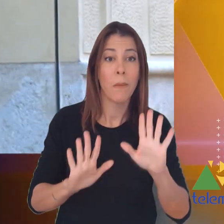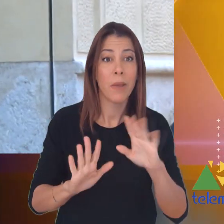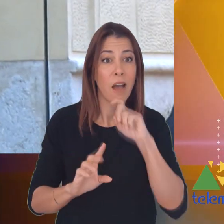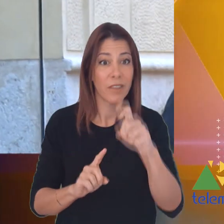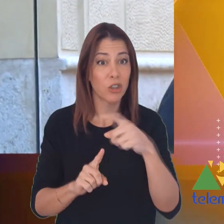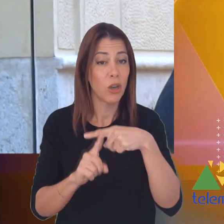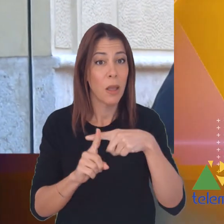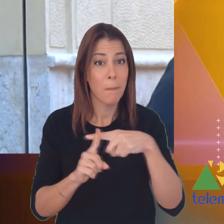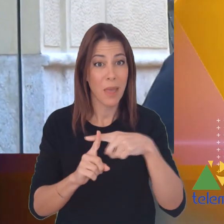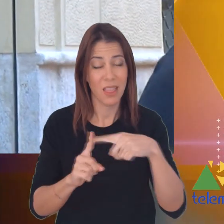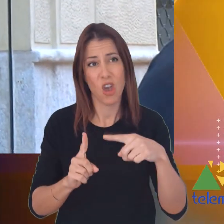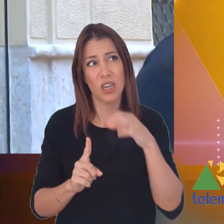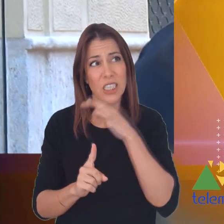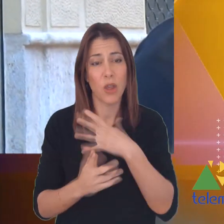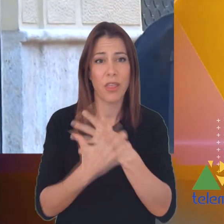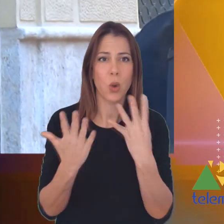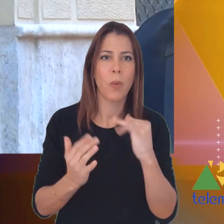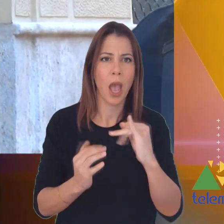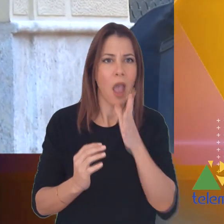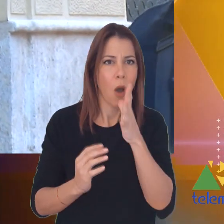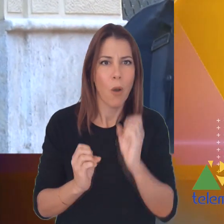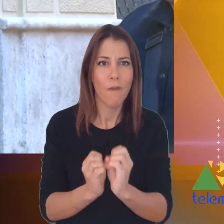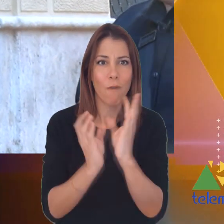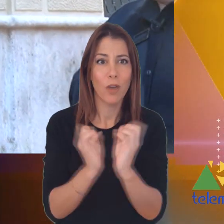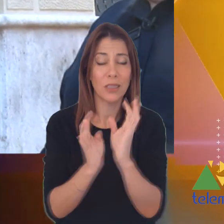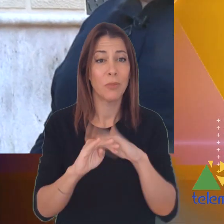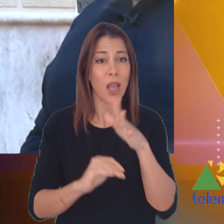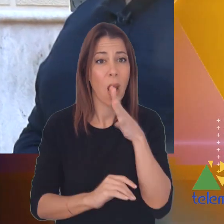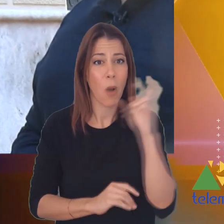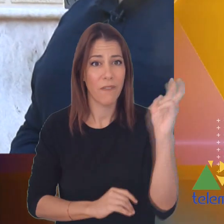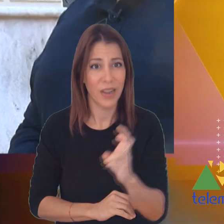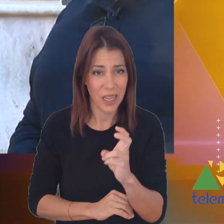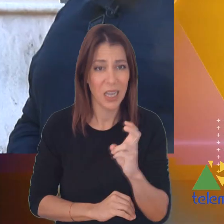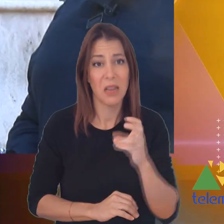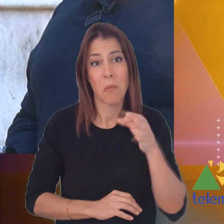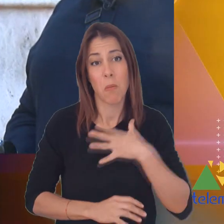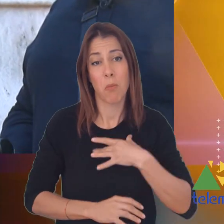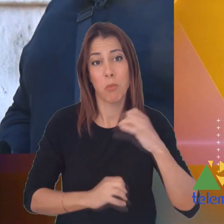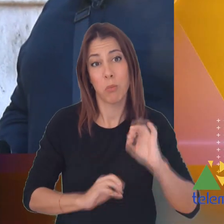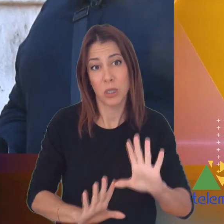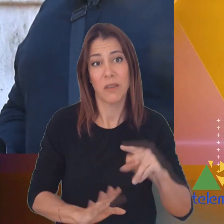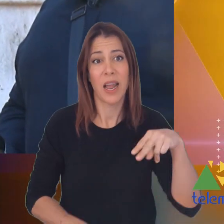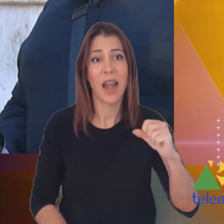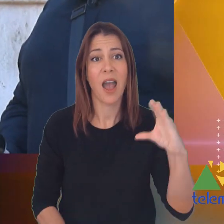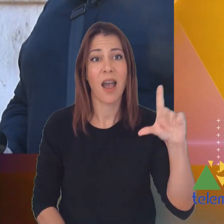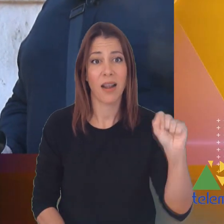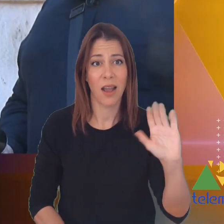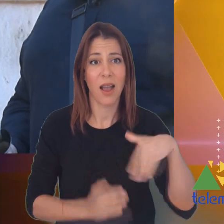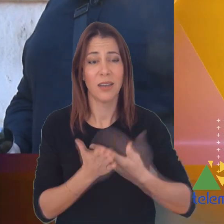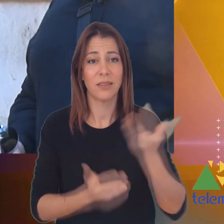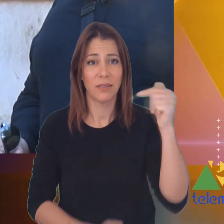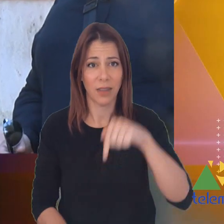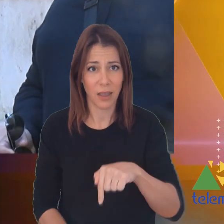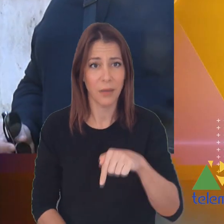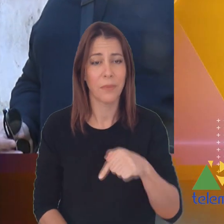siglo XIX una fuente, que el agua la traían de la zona norte de Motril, seguramente de la Nancla hasta aquí, que ya trae agua hasta